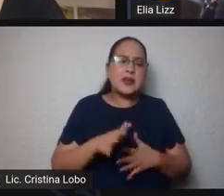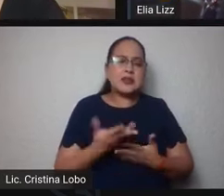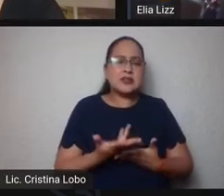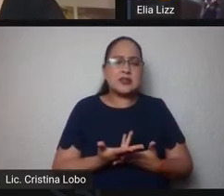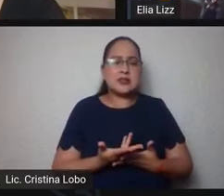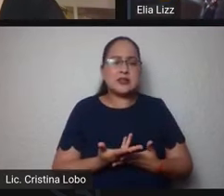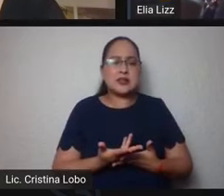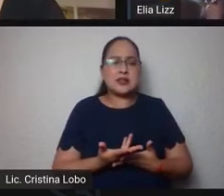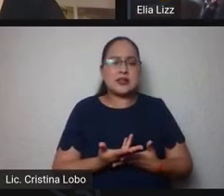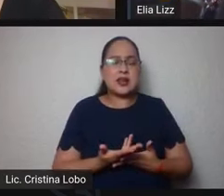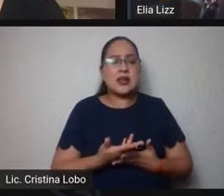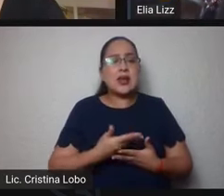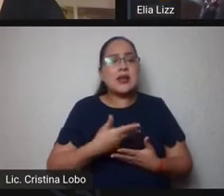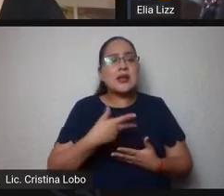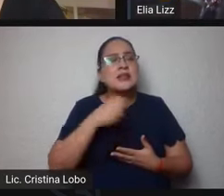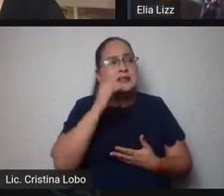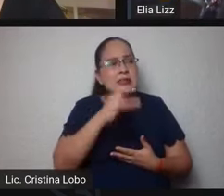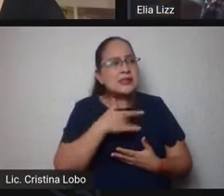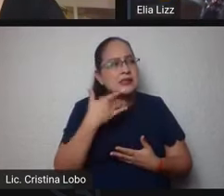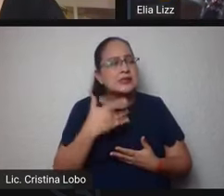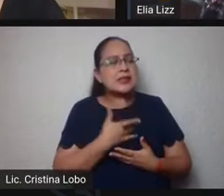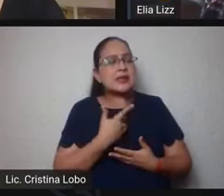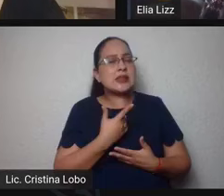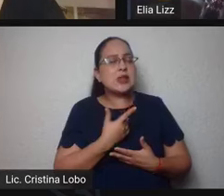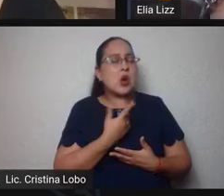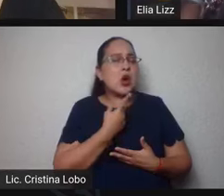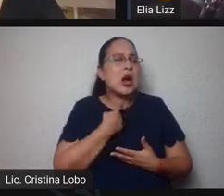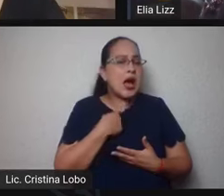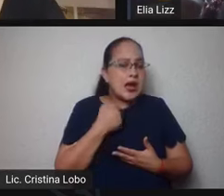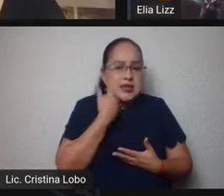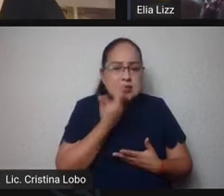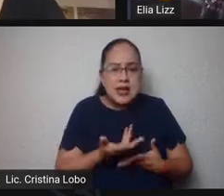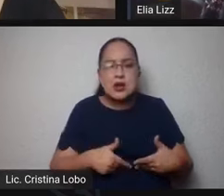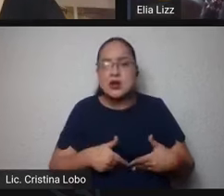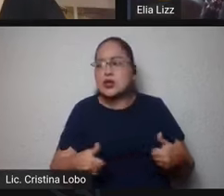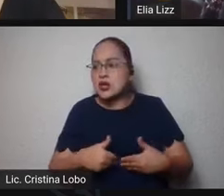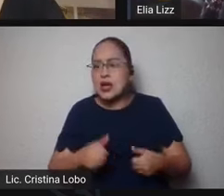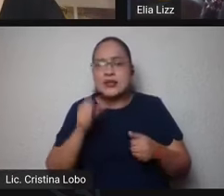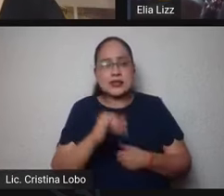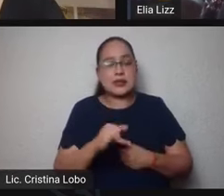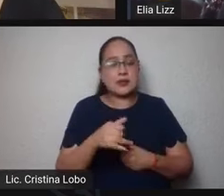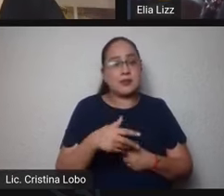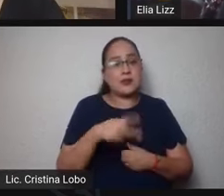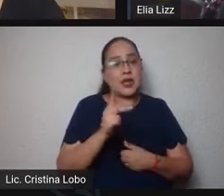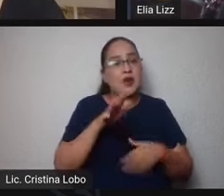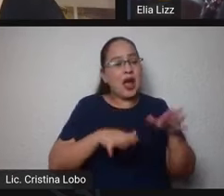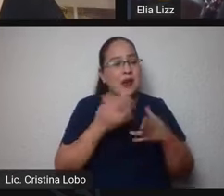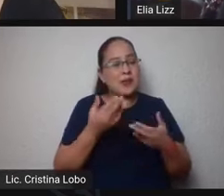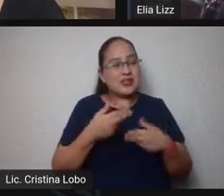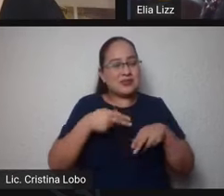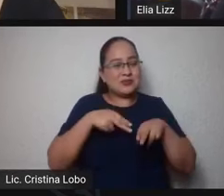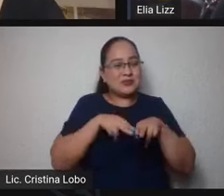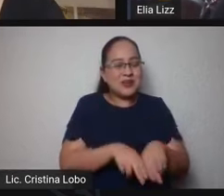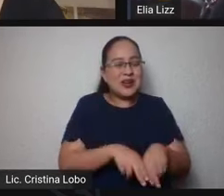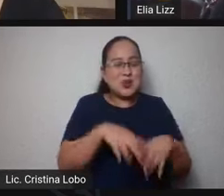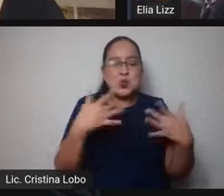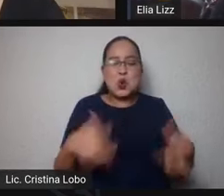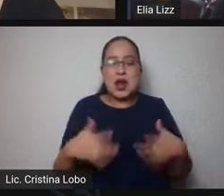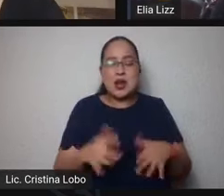la relación sexual, pues evidentemente porque estoy en la menopausia, ¿no? Porque ya no lubrico igual. Y que el profesional de la salud